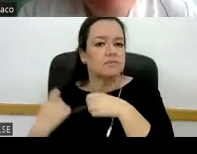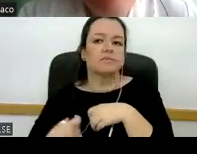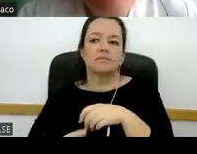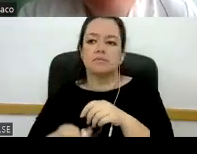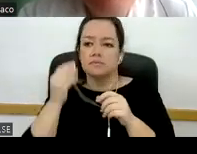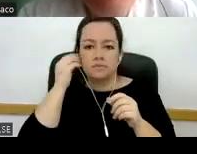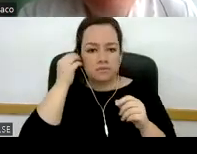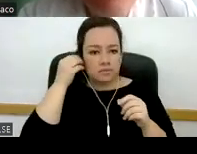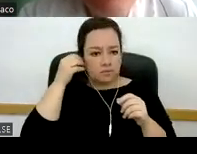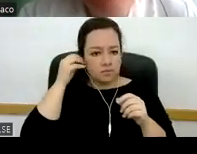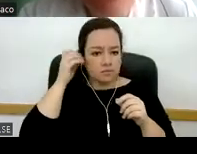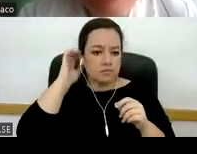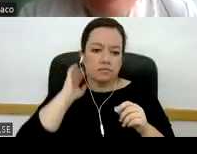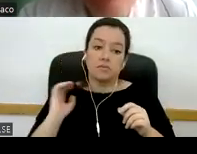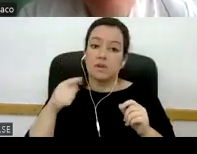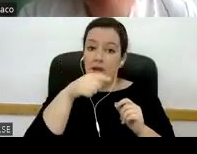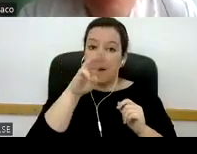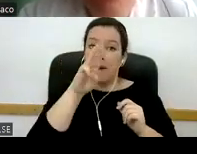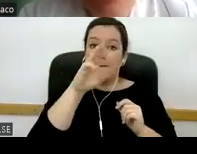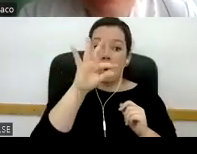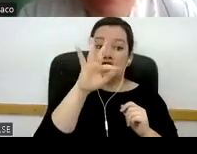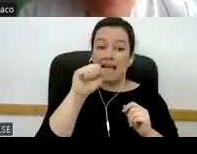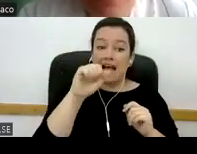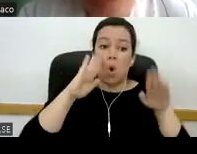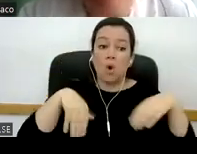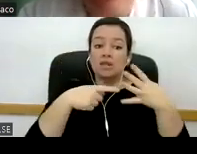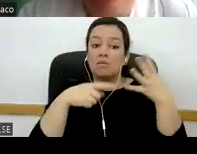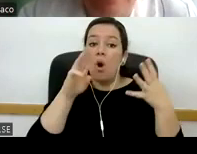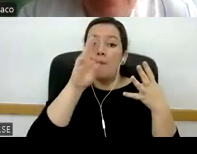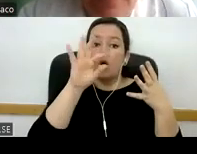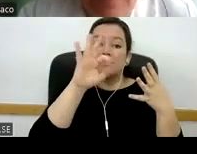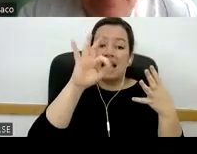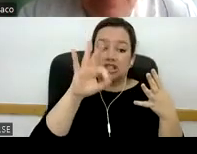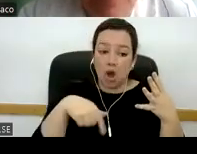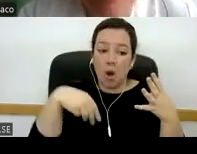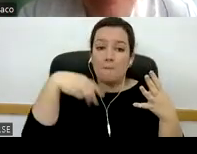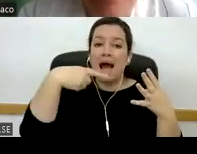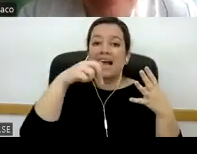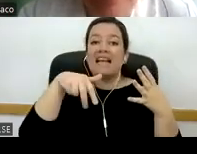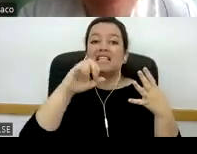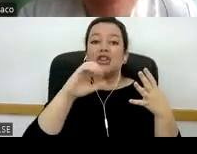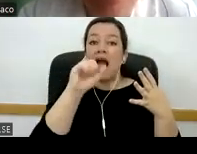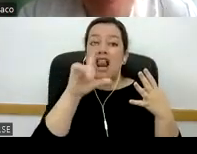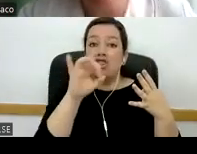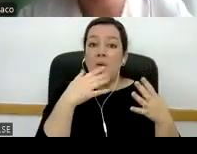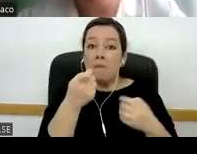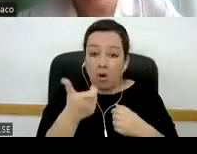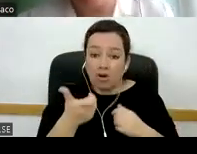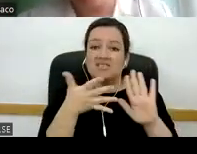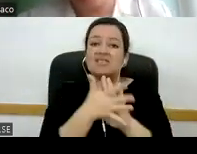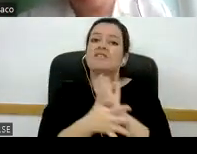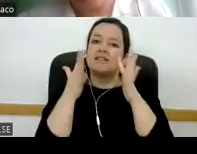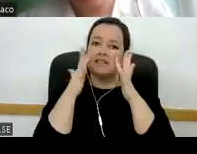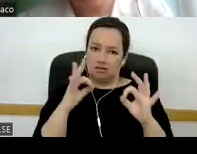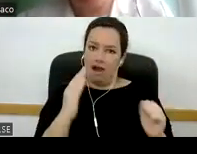Un bajo aporte de potasio, magnesio y calcio también comporta riesgo cardiovascular. Pensad que si queremos